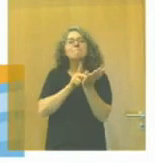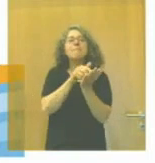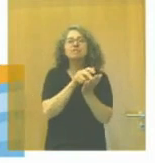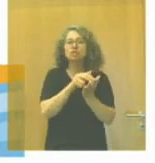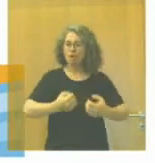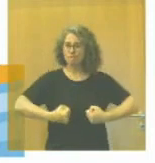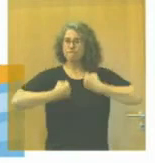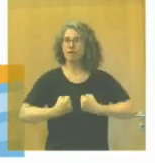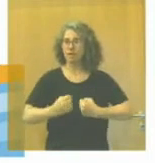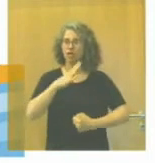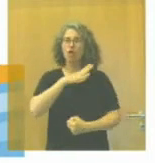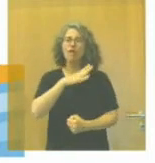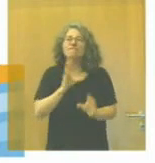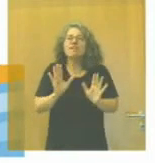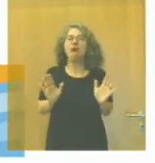la firmeza